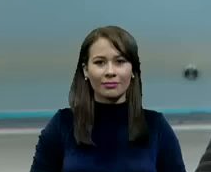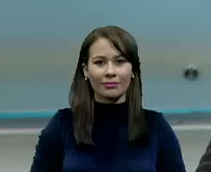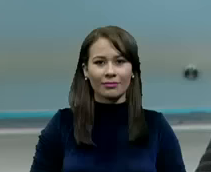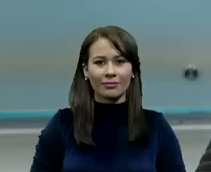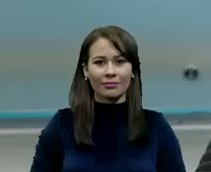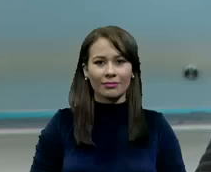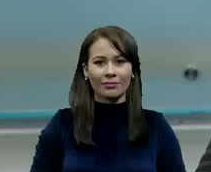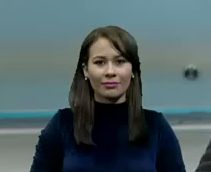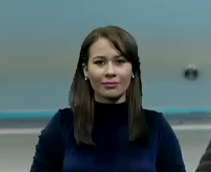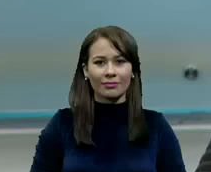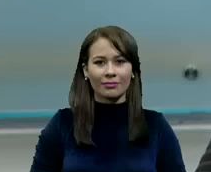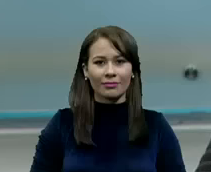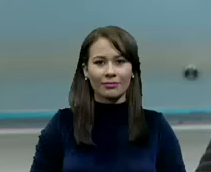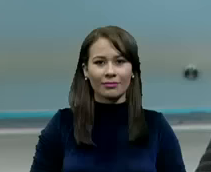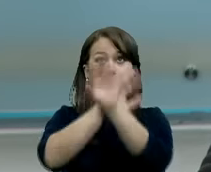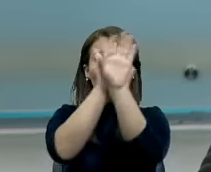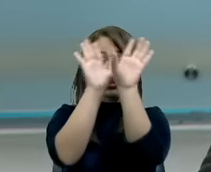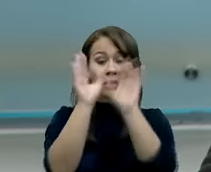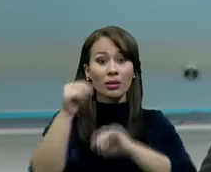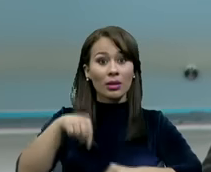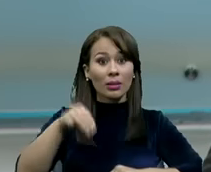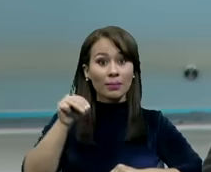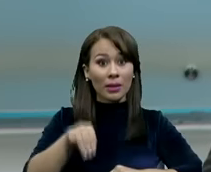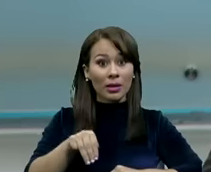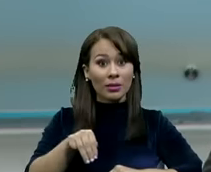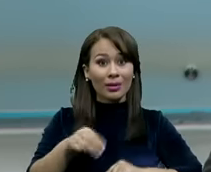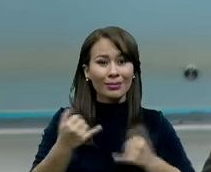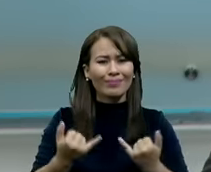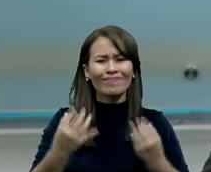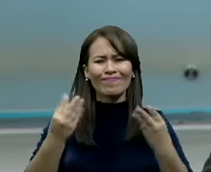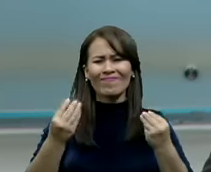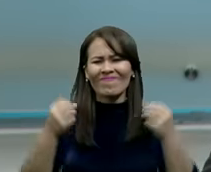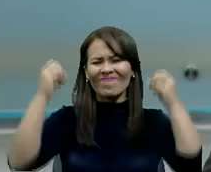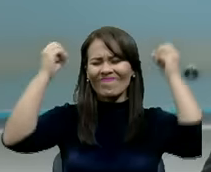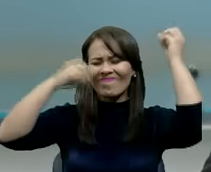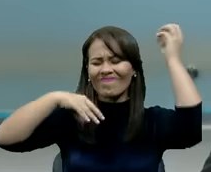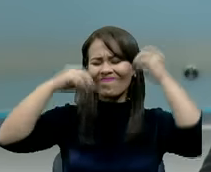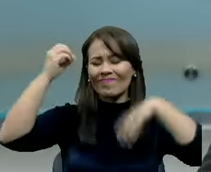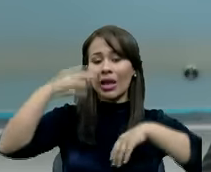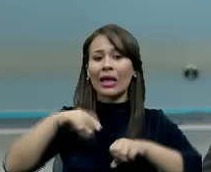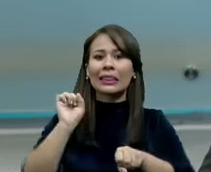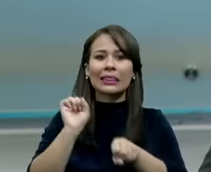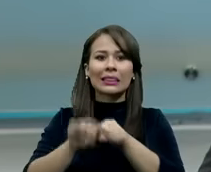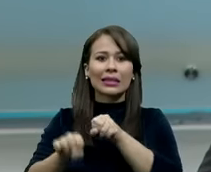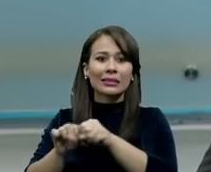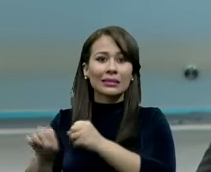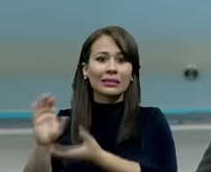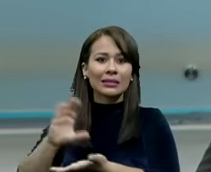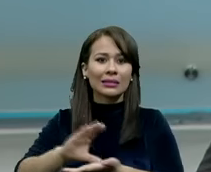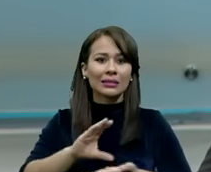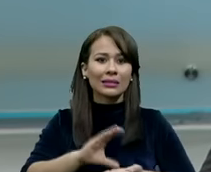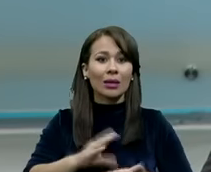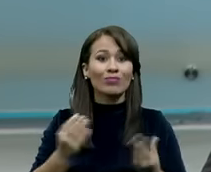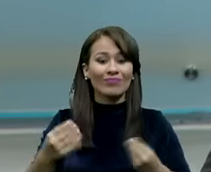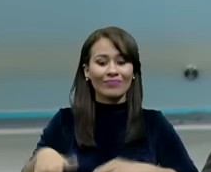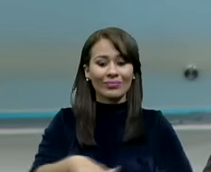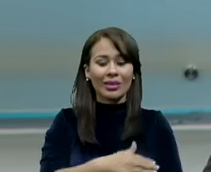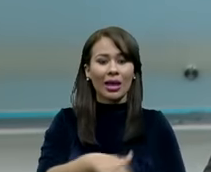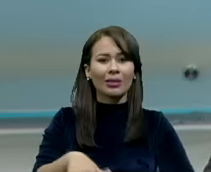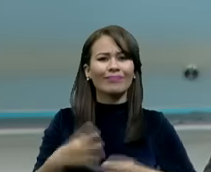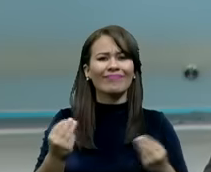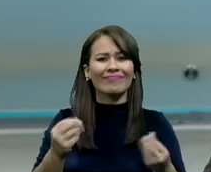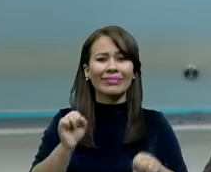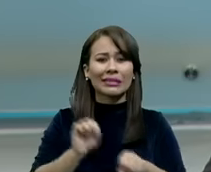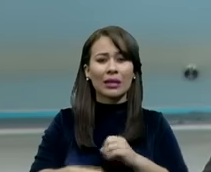La lluvia durante la mañana de este martes causó algunos estragos en las ciudades de Guayaquil. Calles inundadas y la caída de un árbol